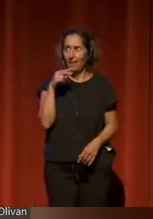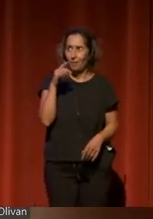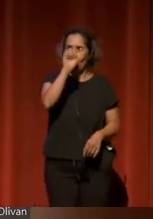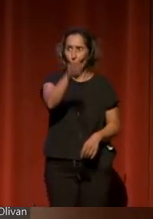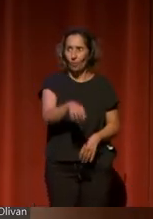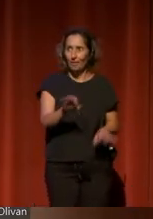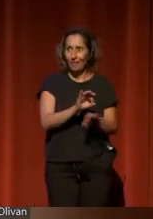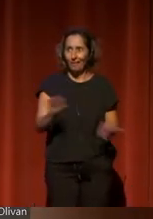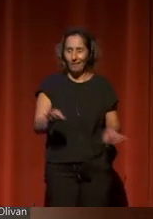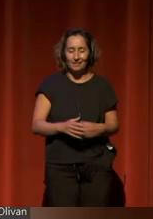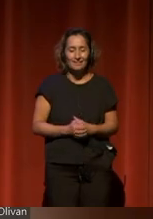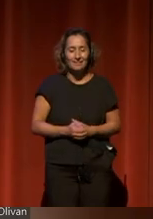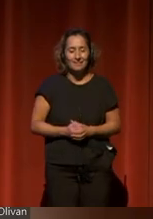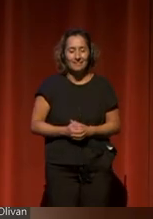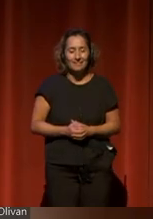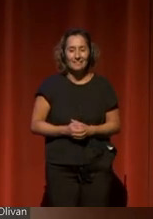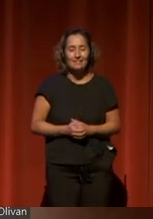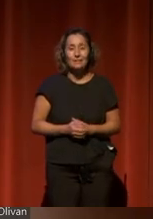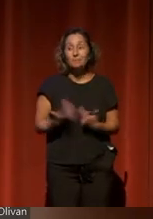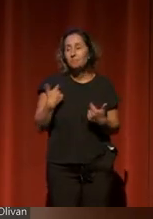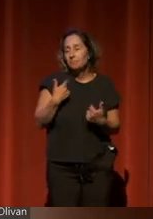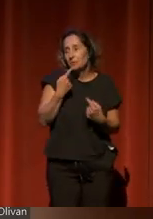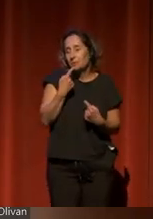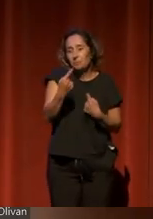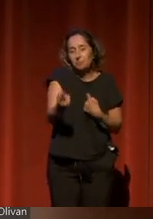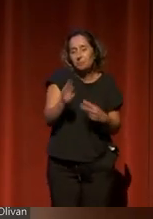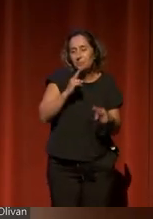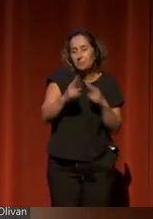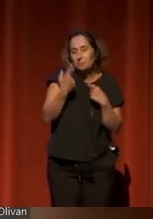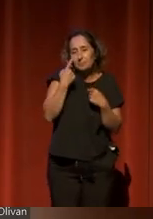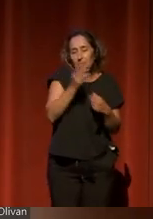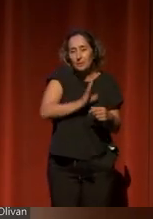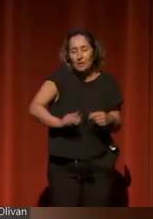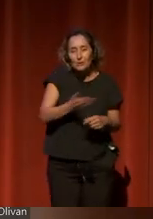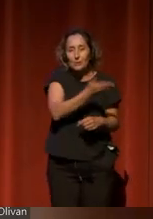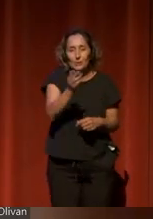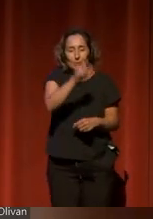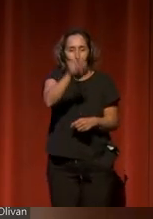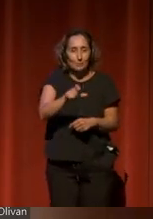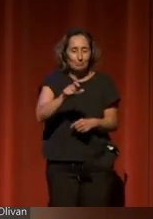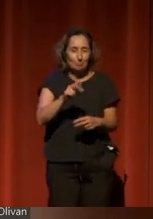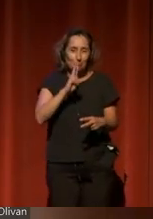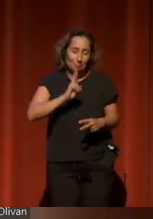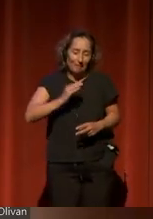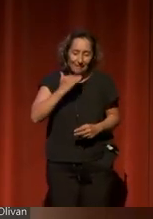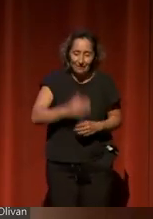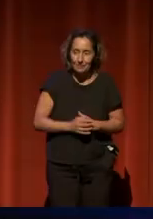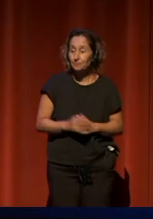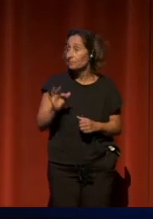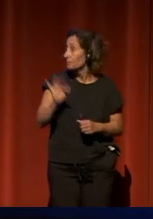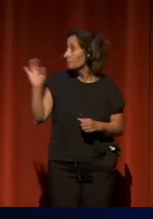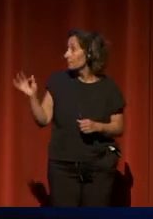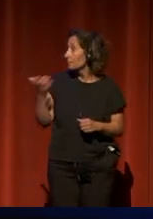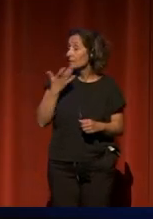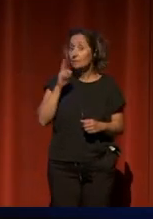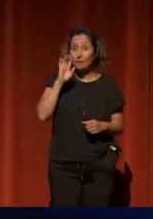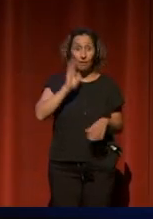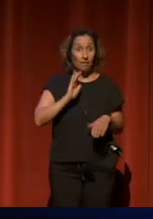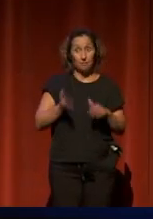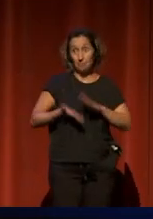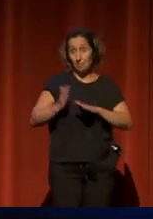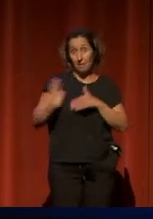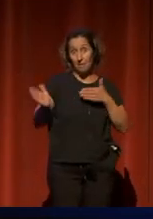dejo Ahí la respuesta para que quepa algún otro comentario Pues si les parece vamos a ir